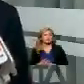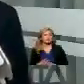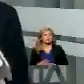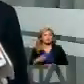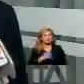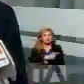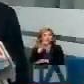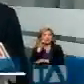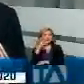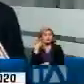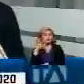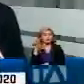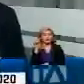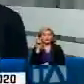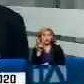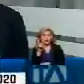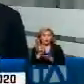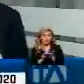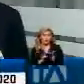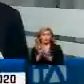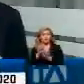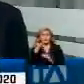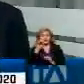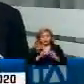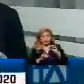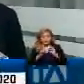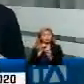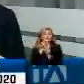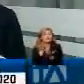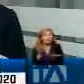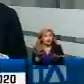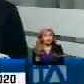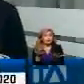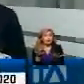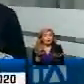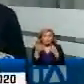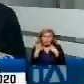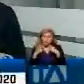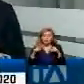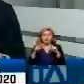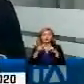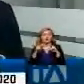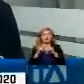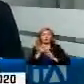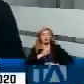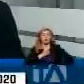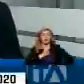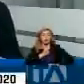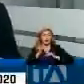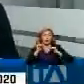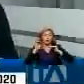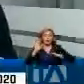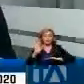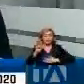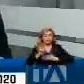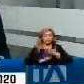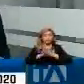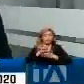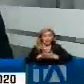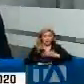El día viernes 22 nosotros aprobaremos el informe para que sea conocido en el Pleno. Ese es nuestro compromiso y por eso hemos